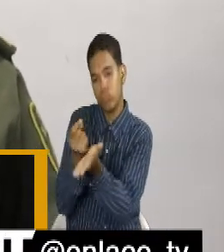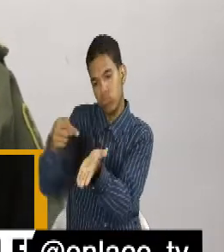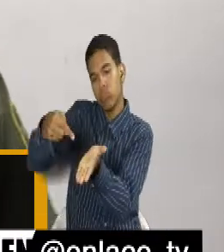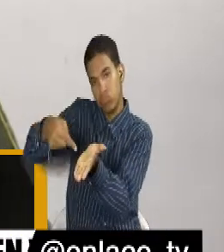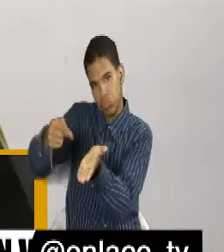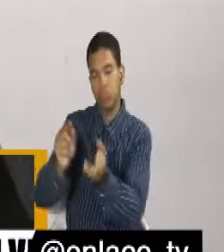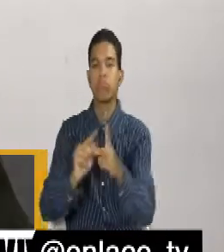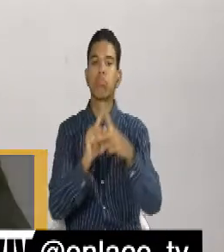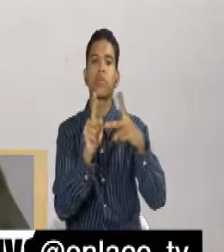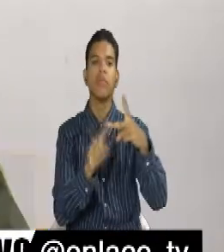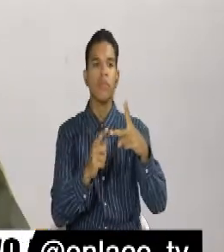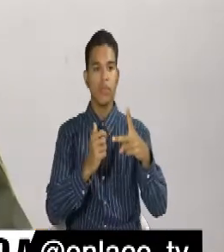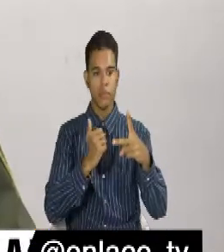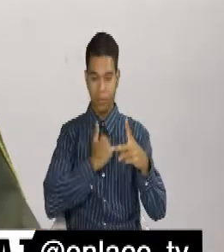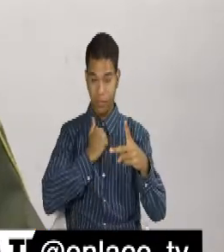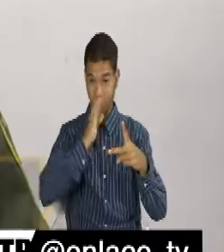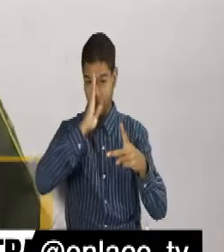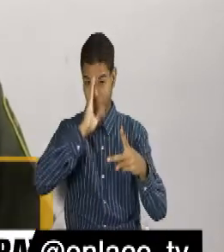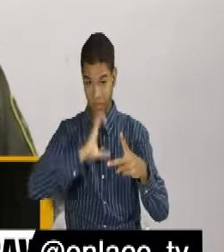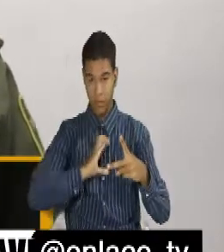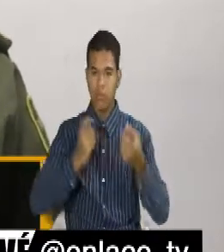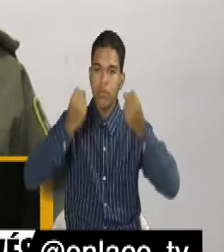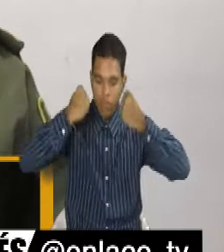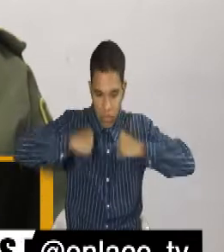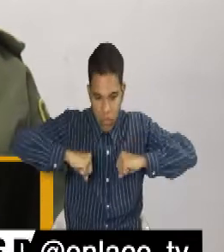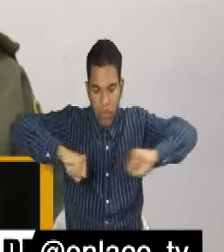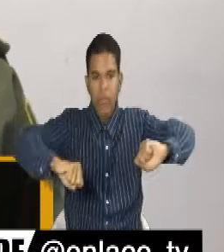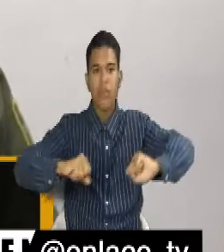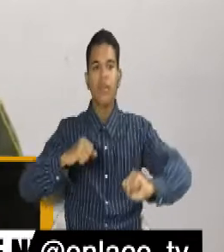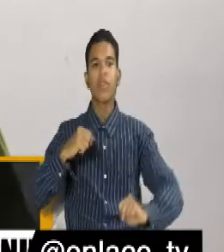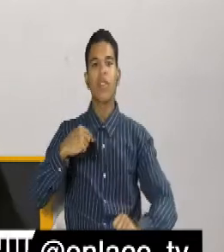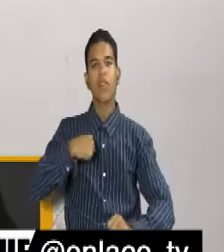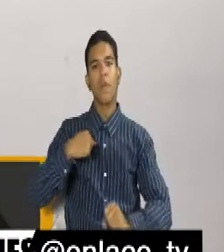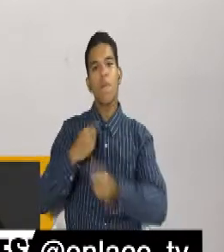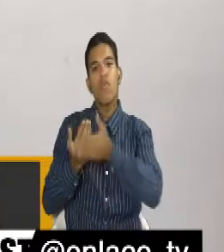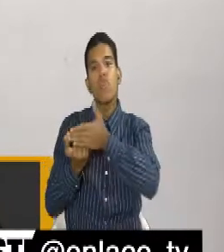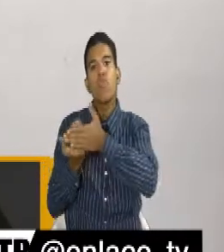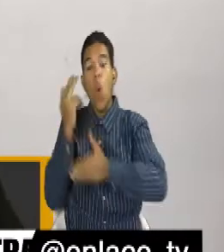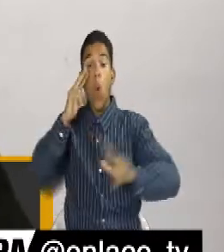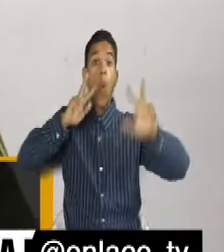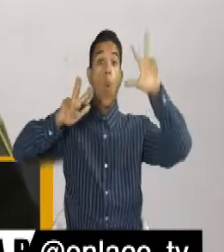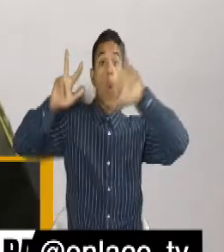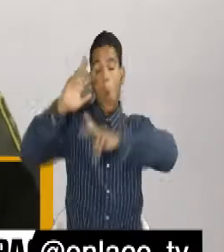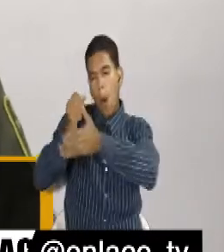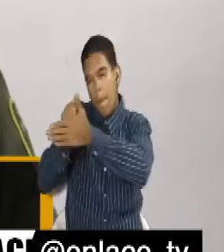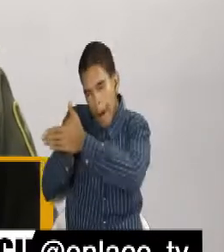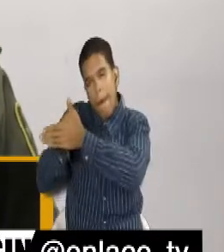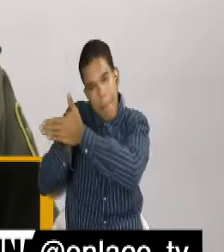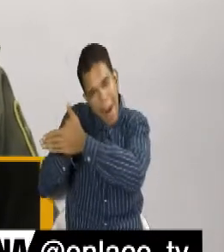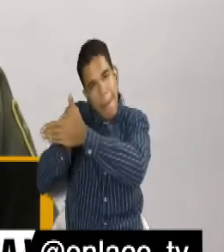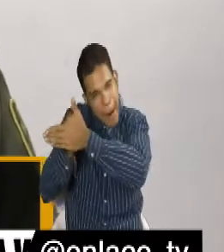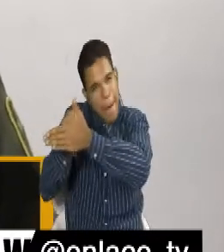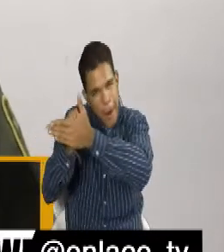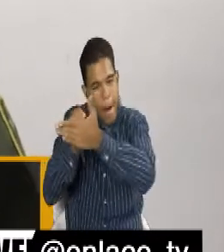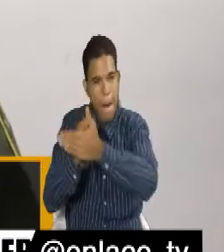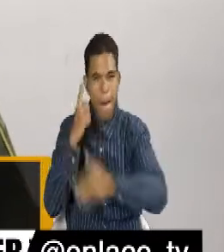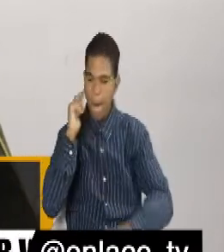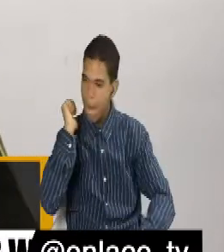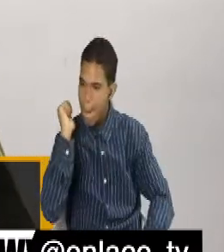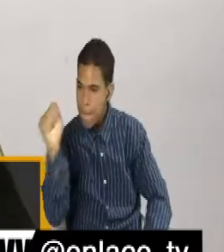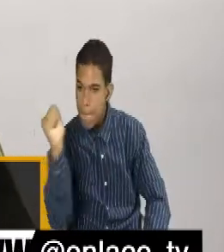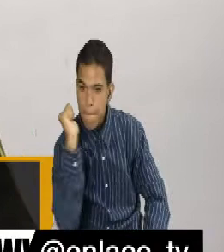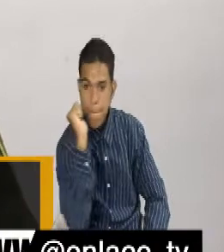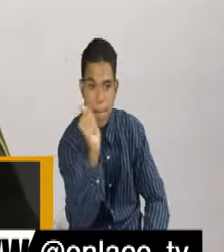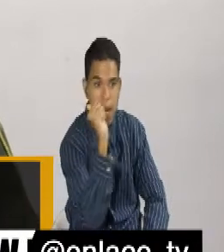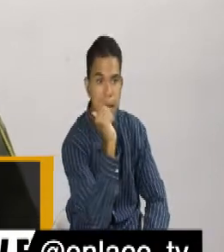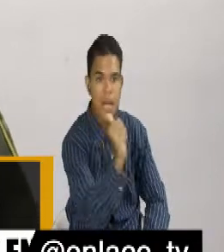hacemos un esfuerzo grande porque, pues, nosotros somos 9 gestores inclusive. Cada quien tiene que conseguir, pues,